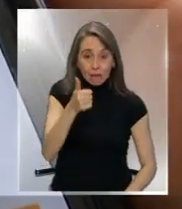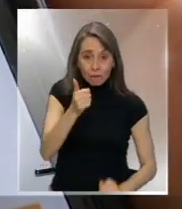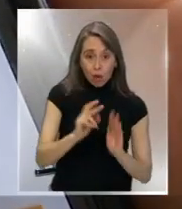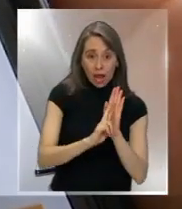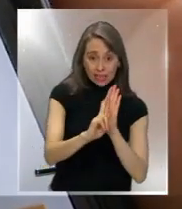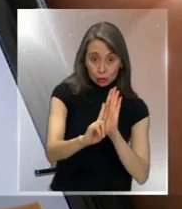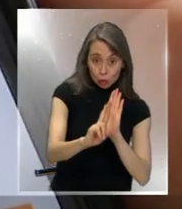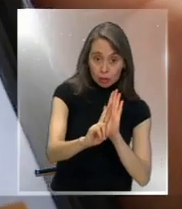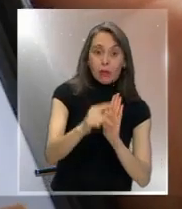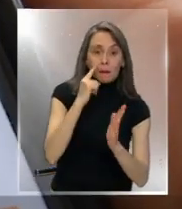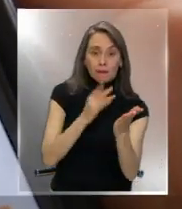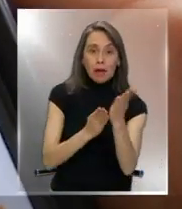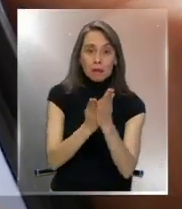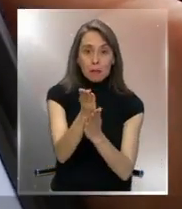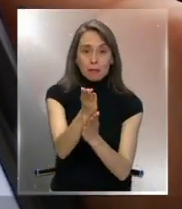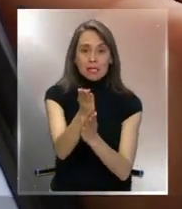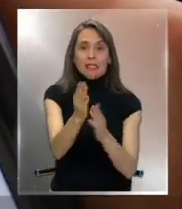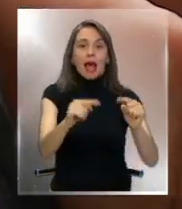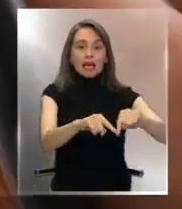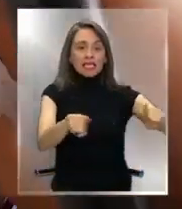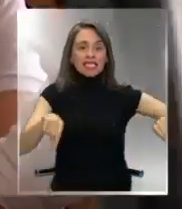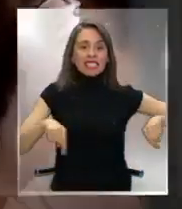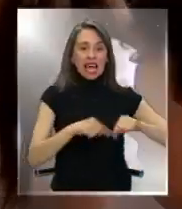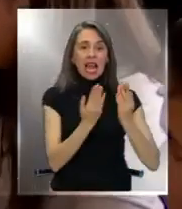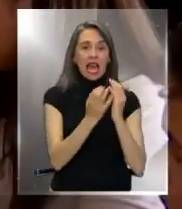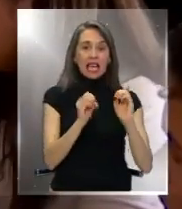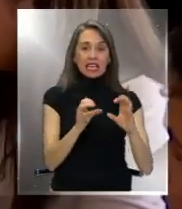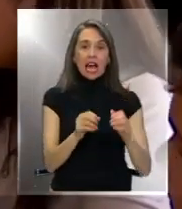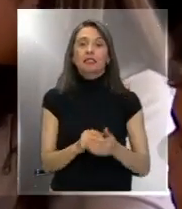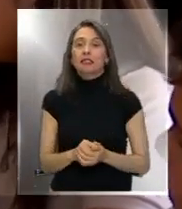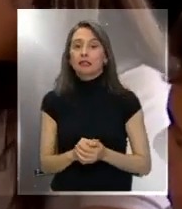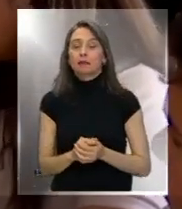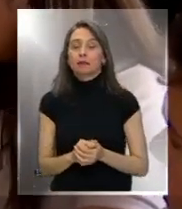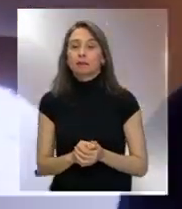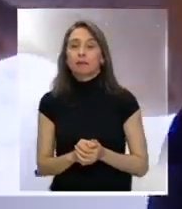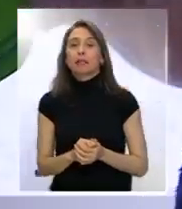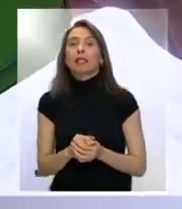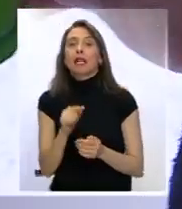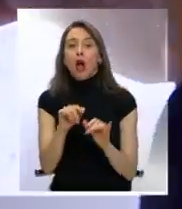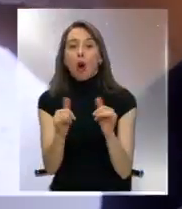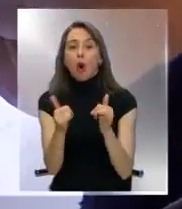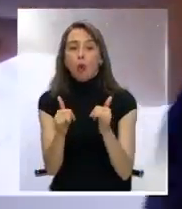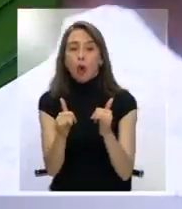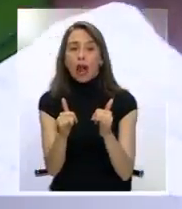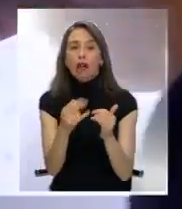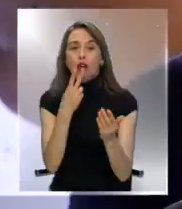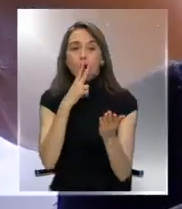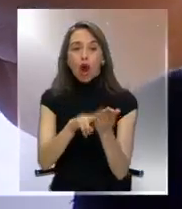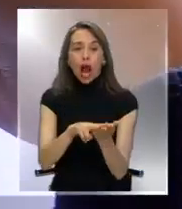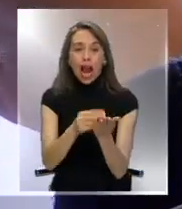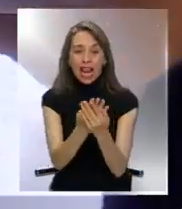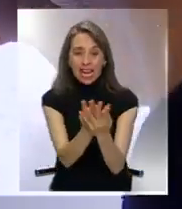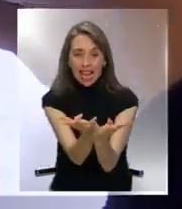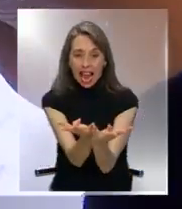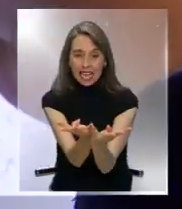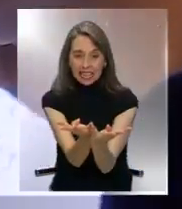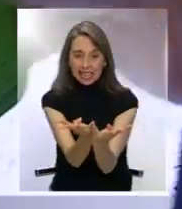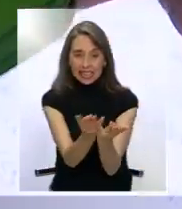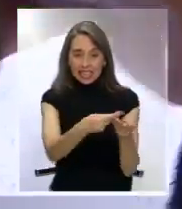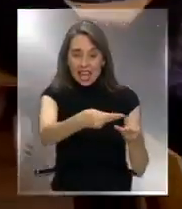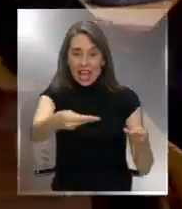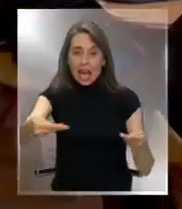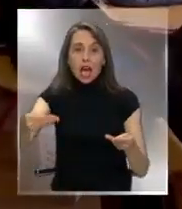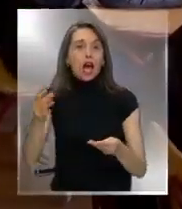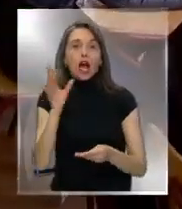resultados? Empecemos por la sala de clases. Es un juego con cartas. No hay